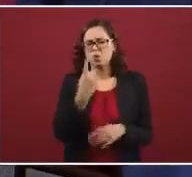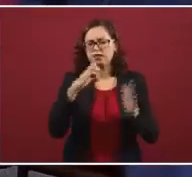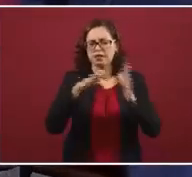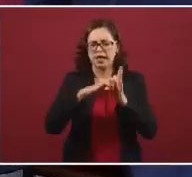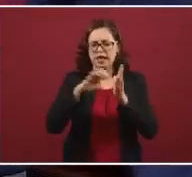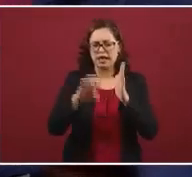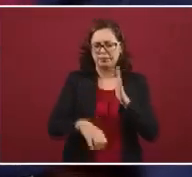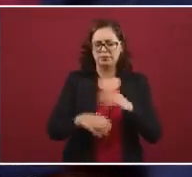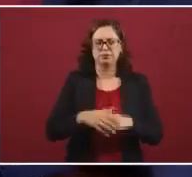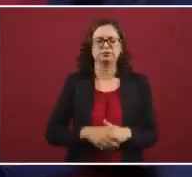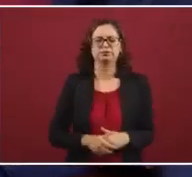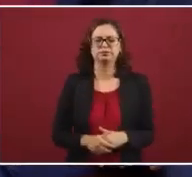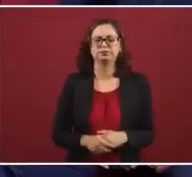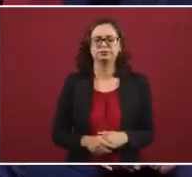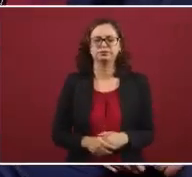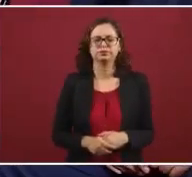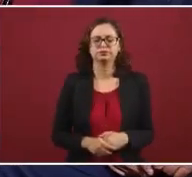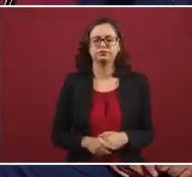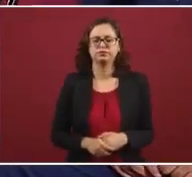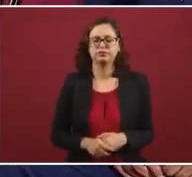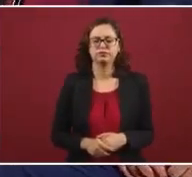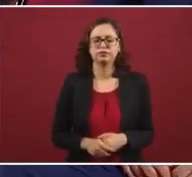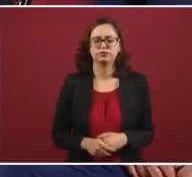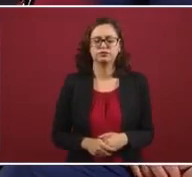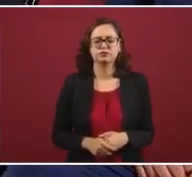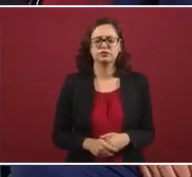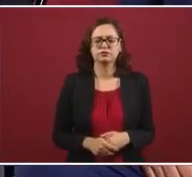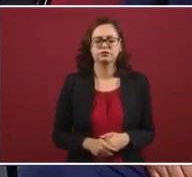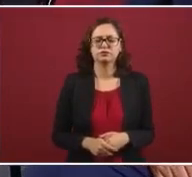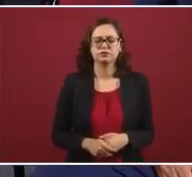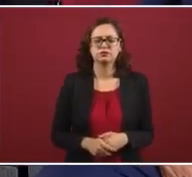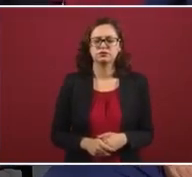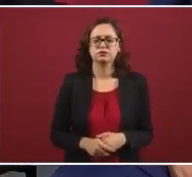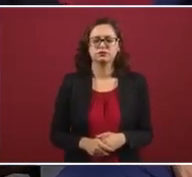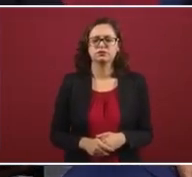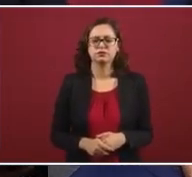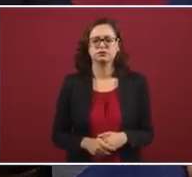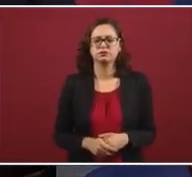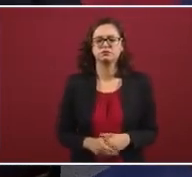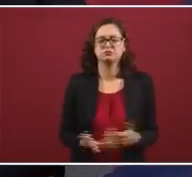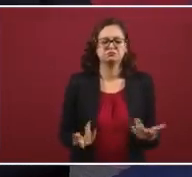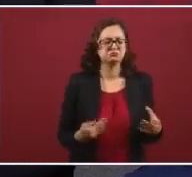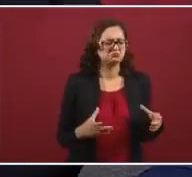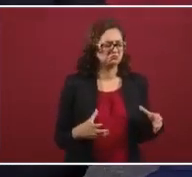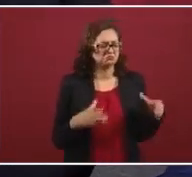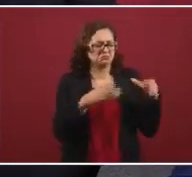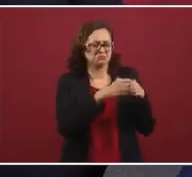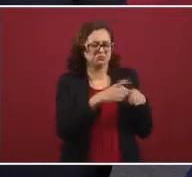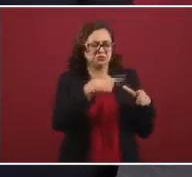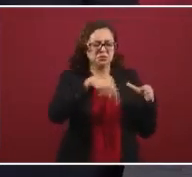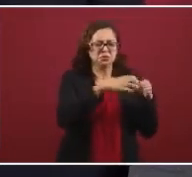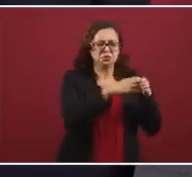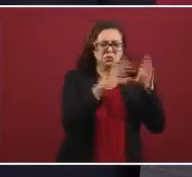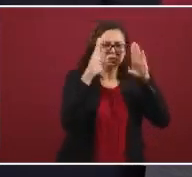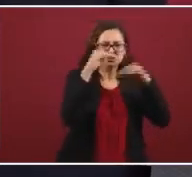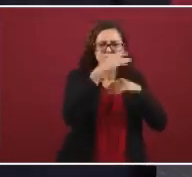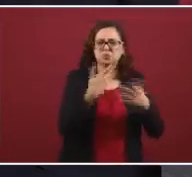¿por qué los conservadores no reparten volantes?